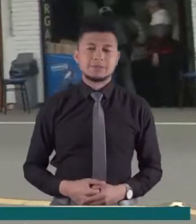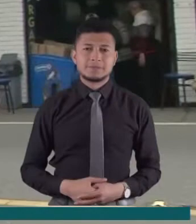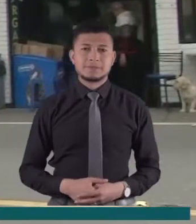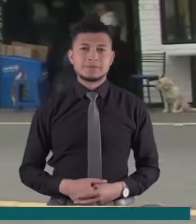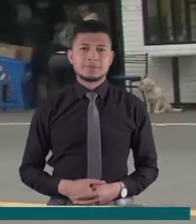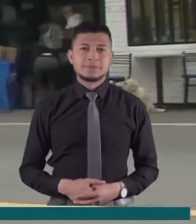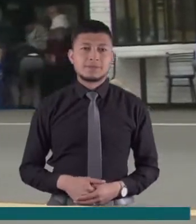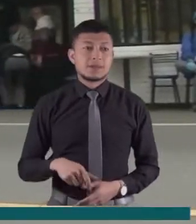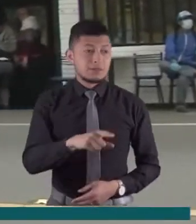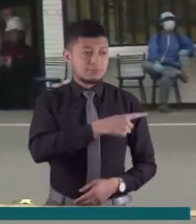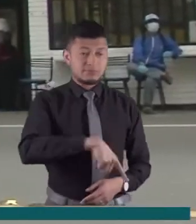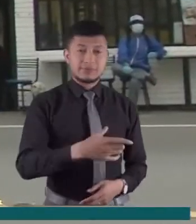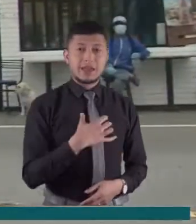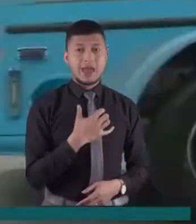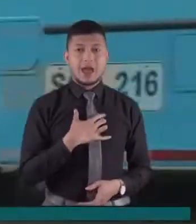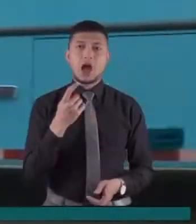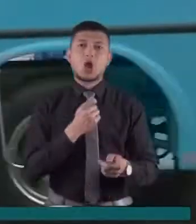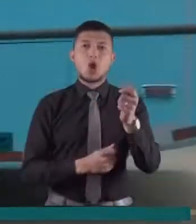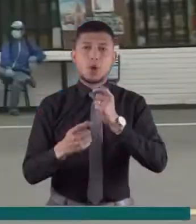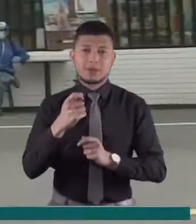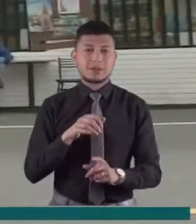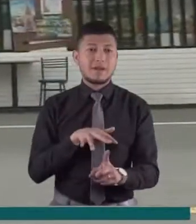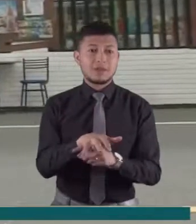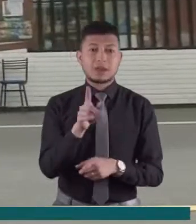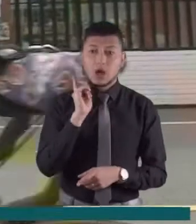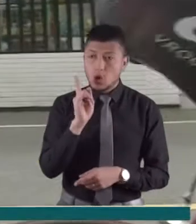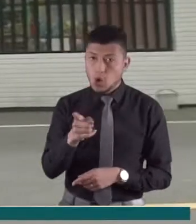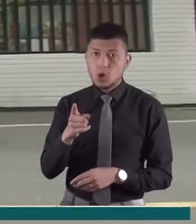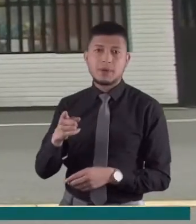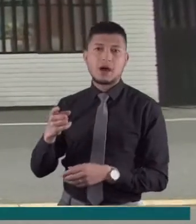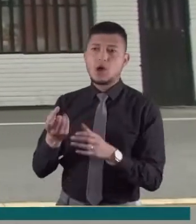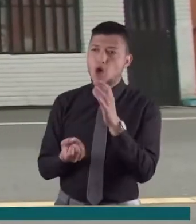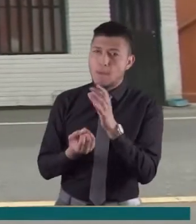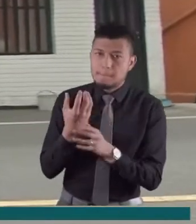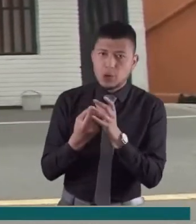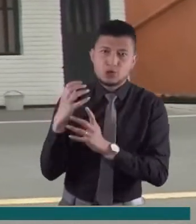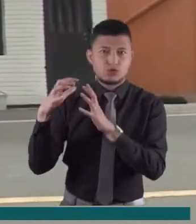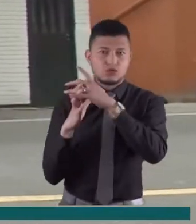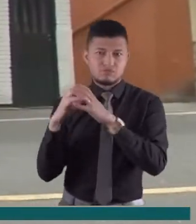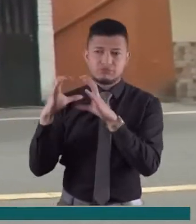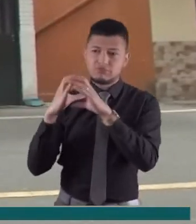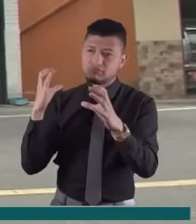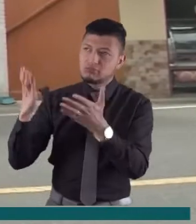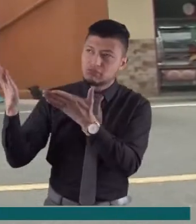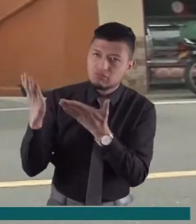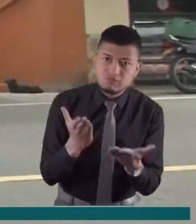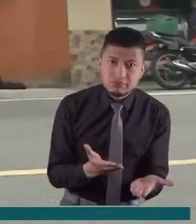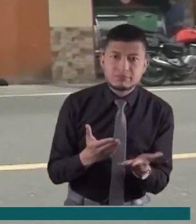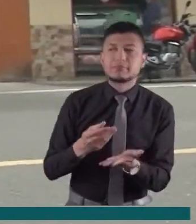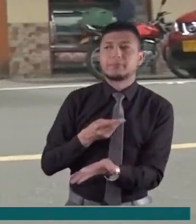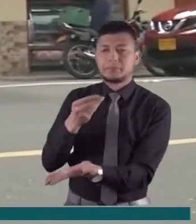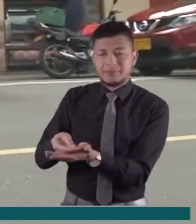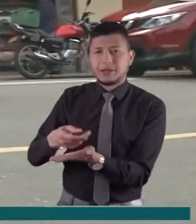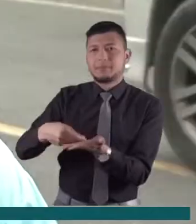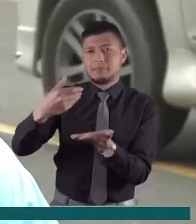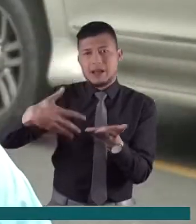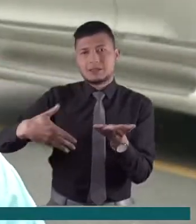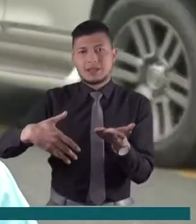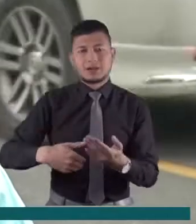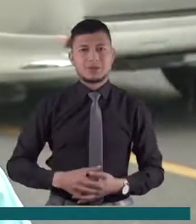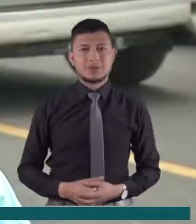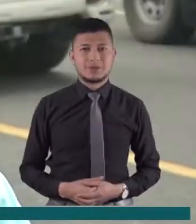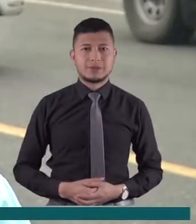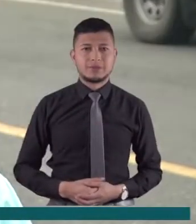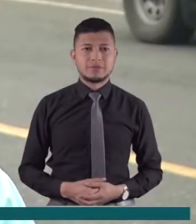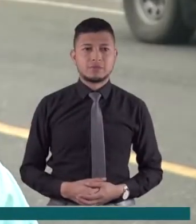además se quejan de que el comercio se afecta pues tienen que pagar el flete más caro por los productos que los transportadores movilizan sembramos